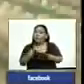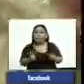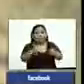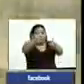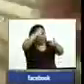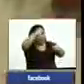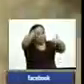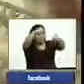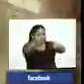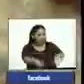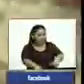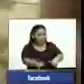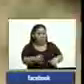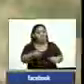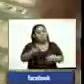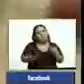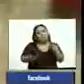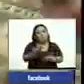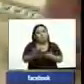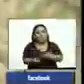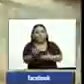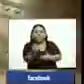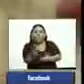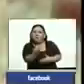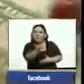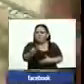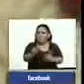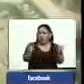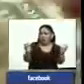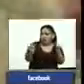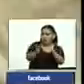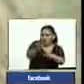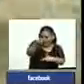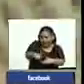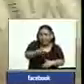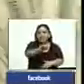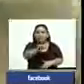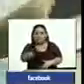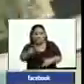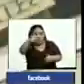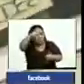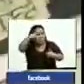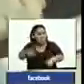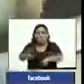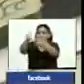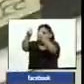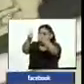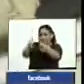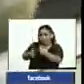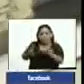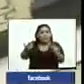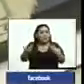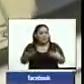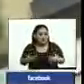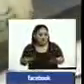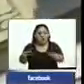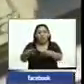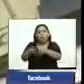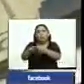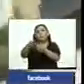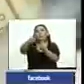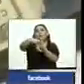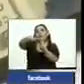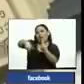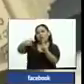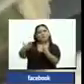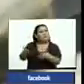presupuesto en la plenaria de esta semana y, por supuesto, para ello ya cuenta con el apoyo de la fracción de Gana.